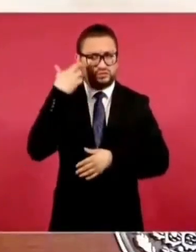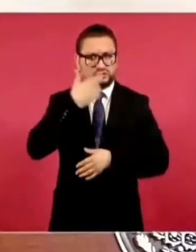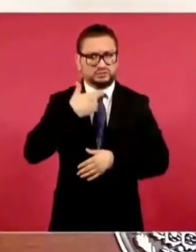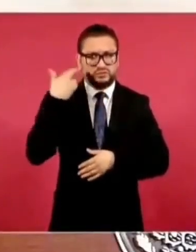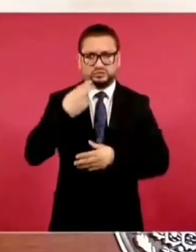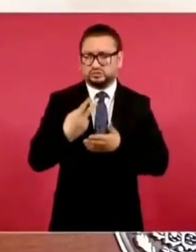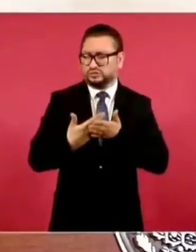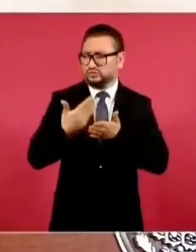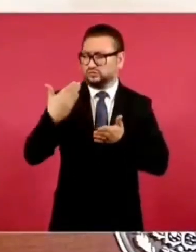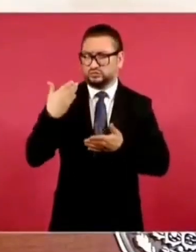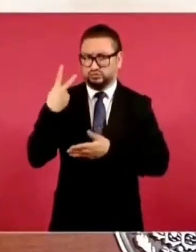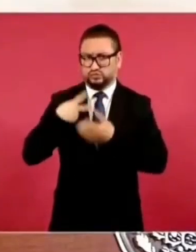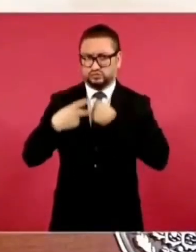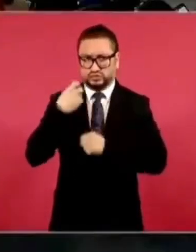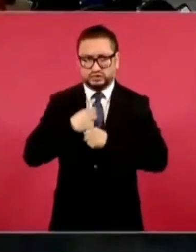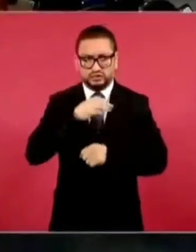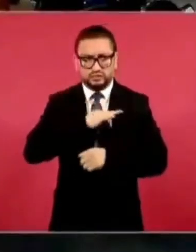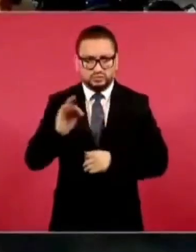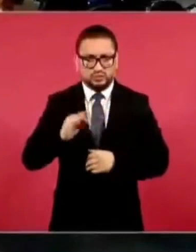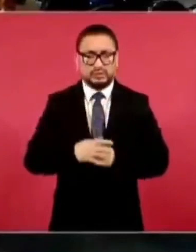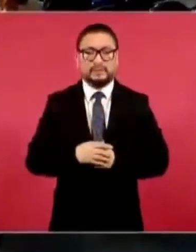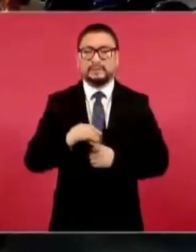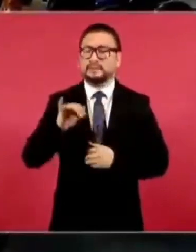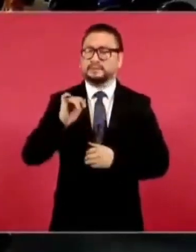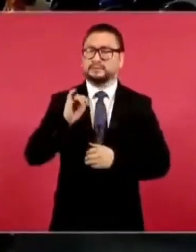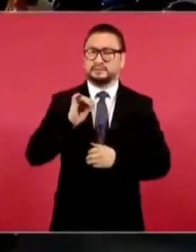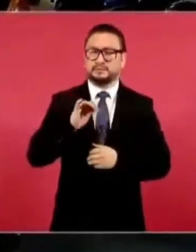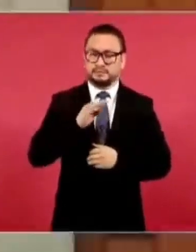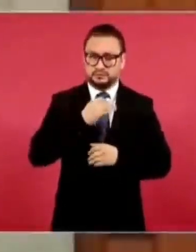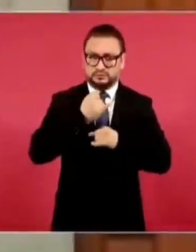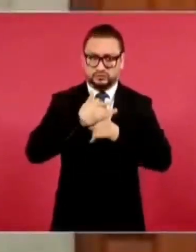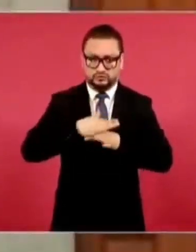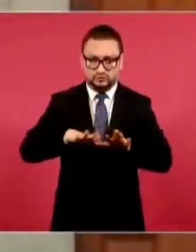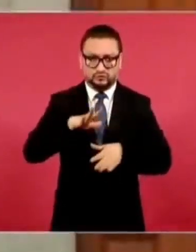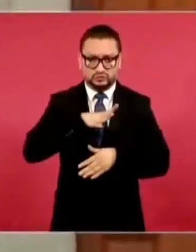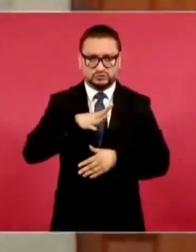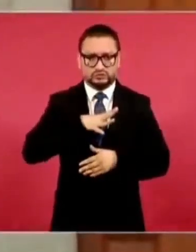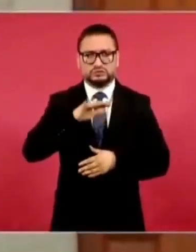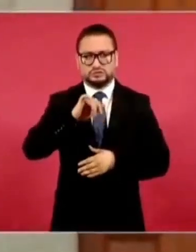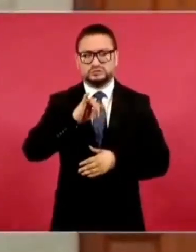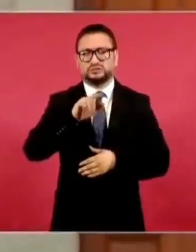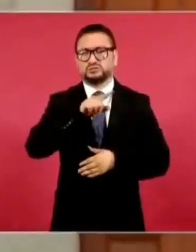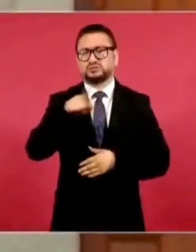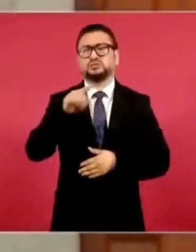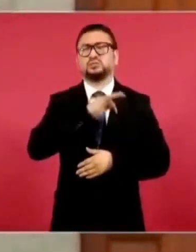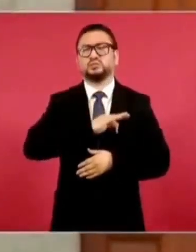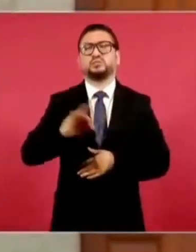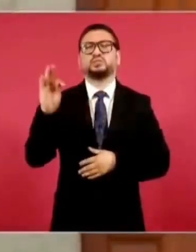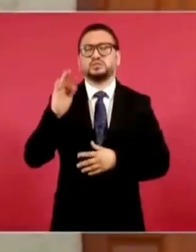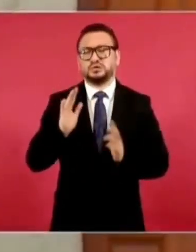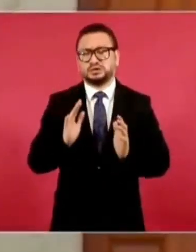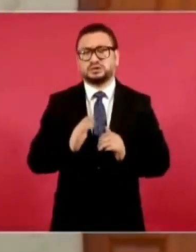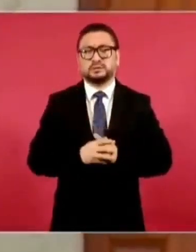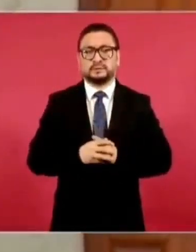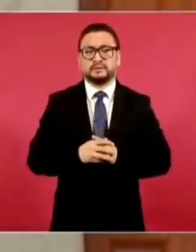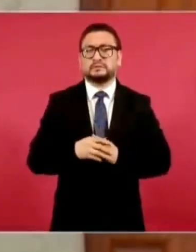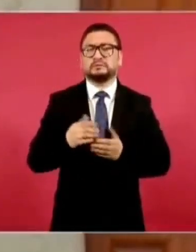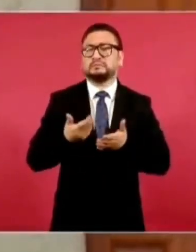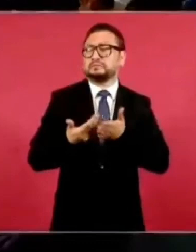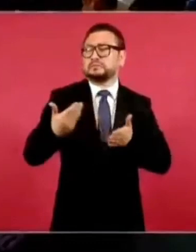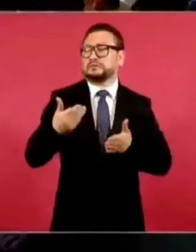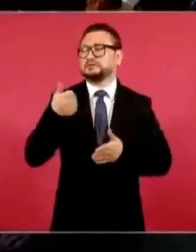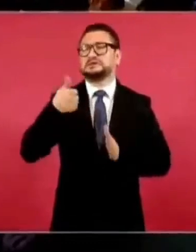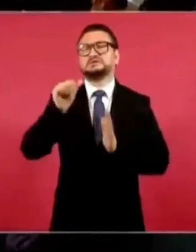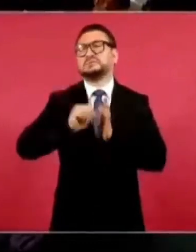acá? ¿Sí existe la información? Pero lo pueden hacer de 6 meses para